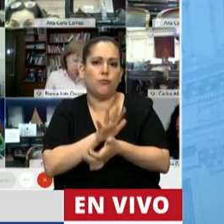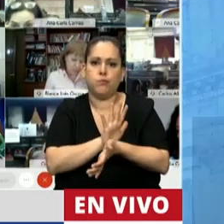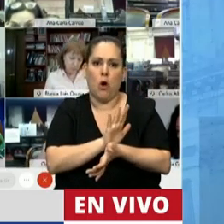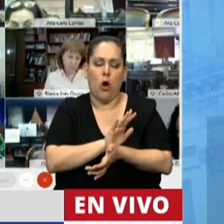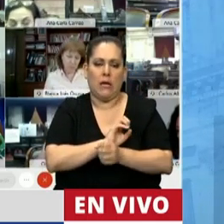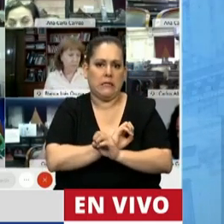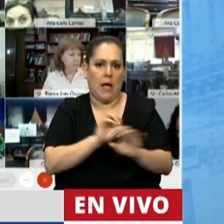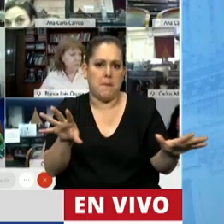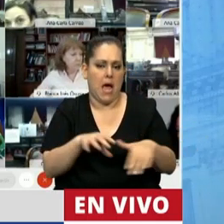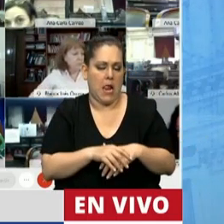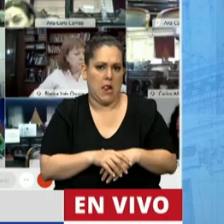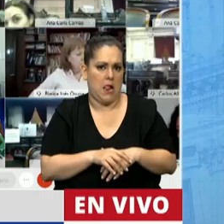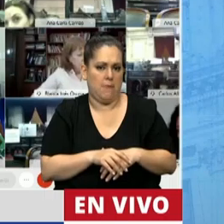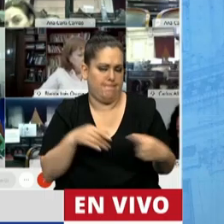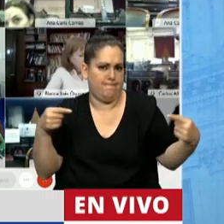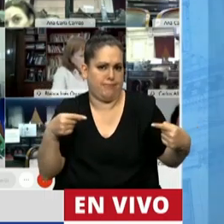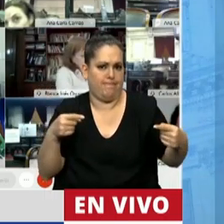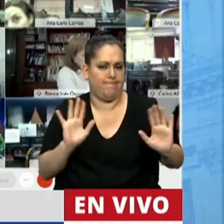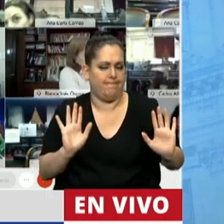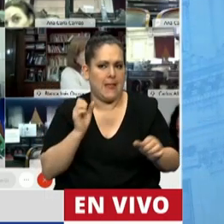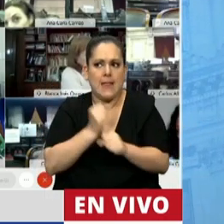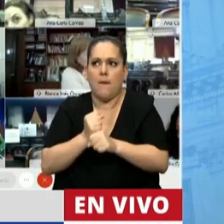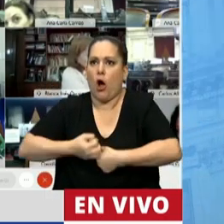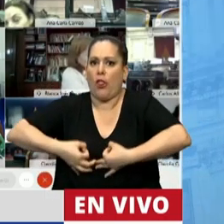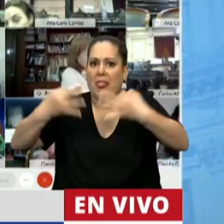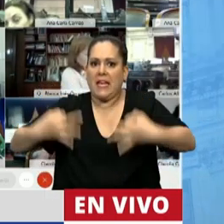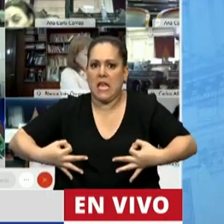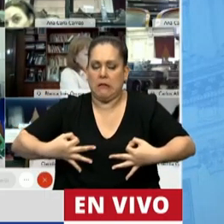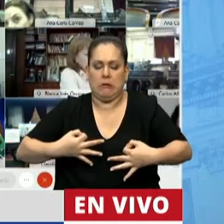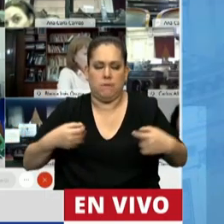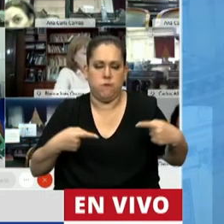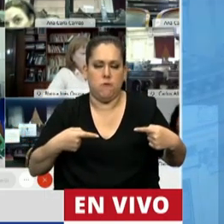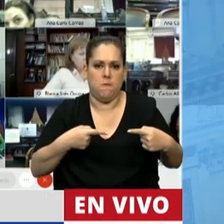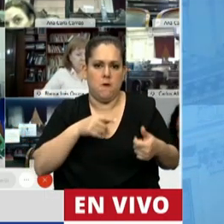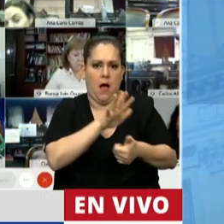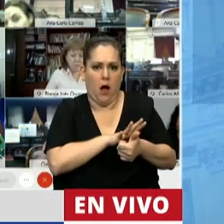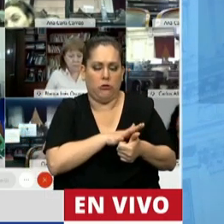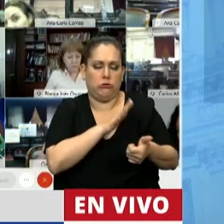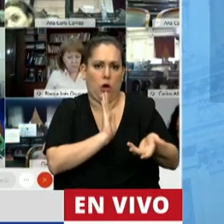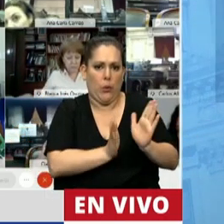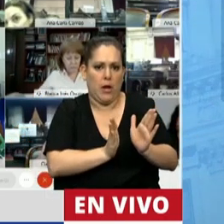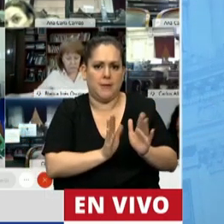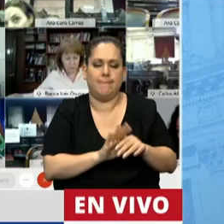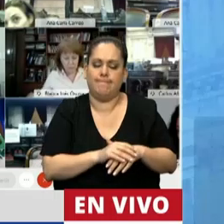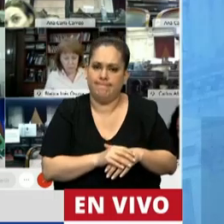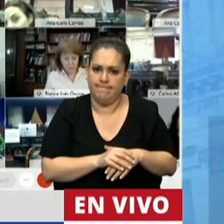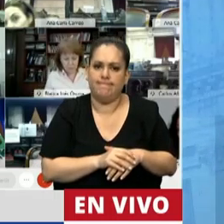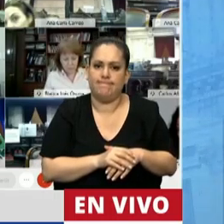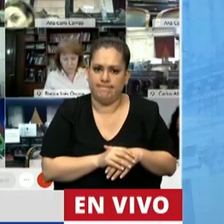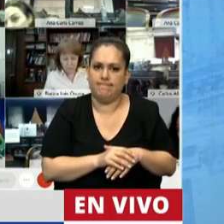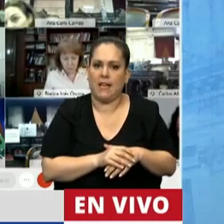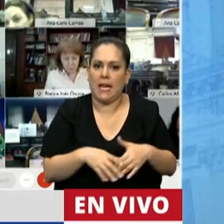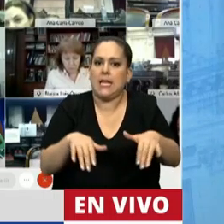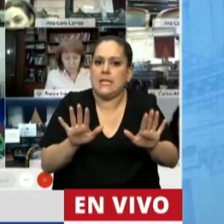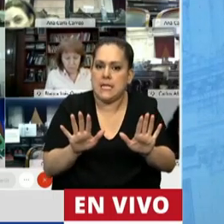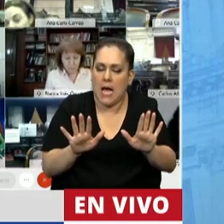inaceptable, incompatible con el trabajo decente, que es uno de los principios fundamentales que establece, quizás el